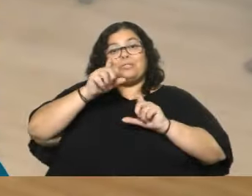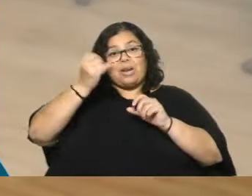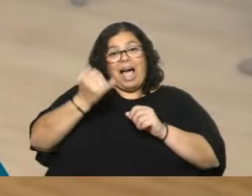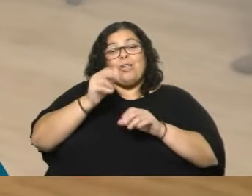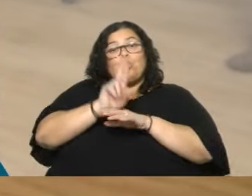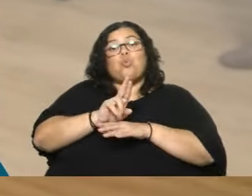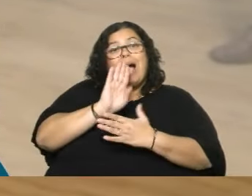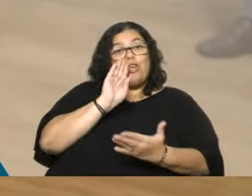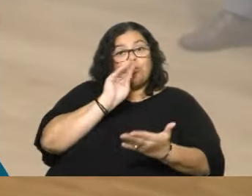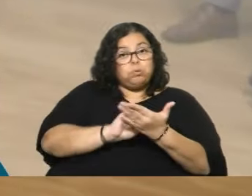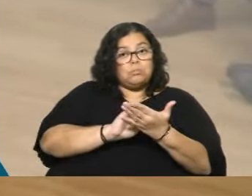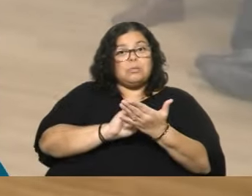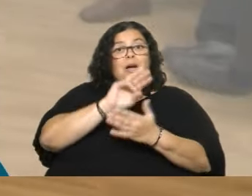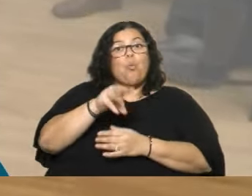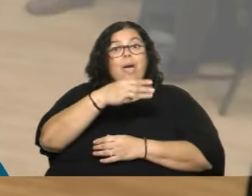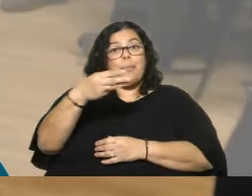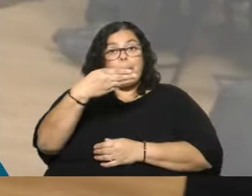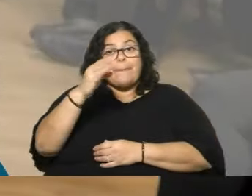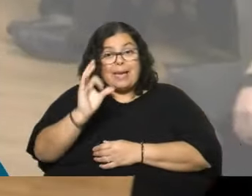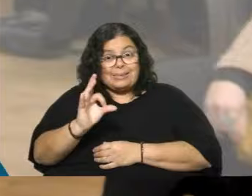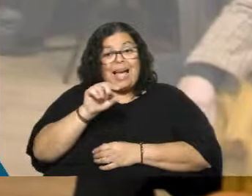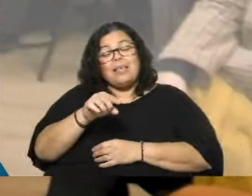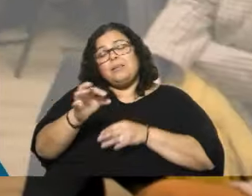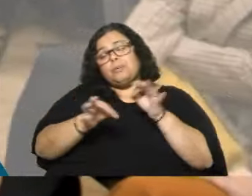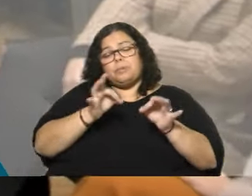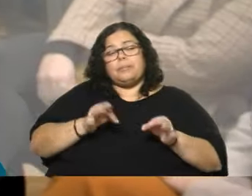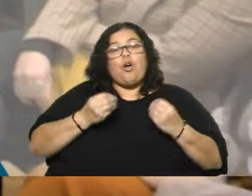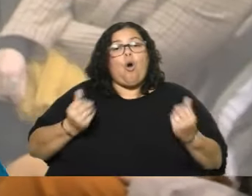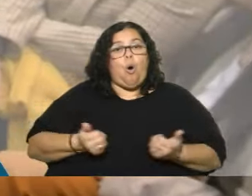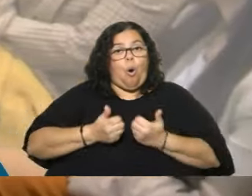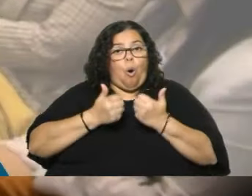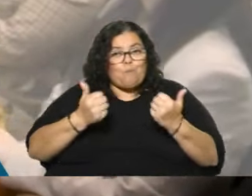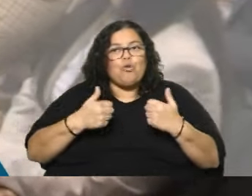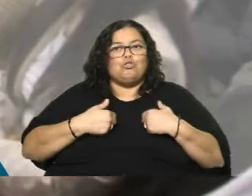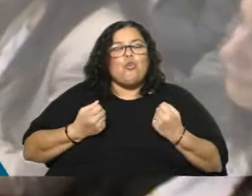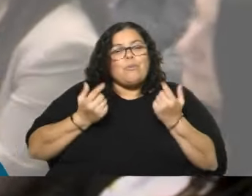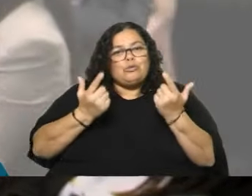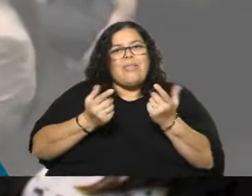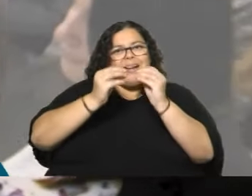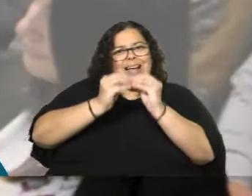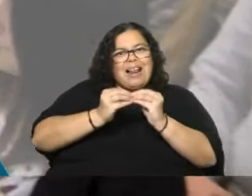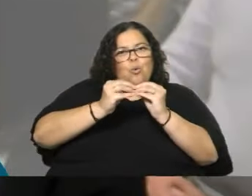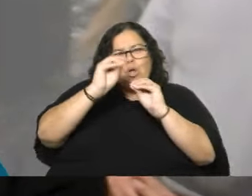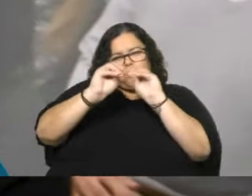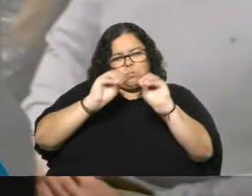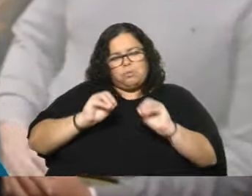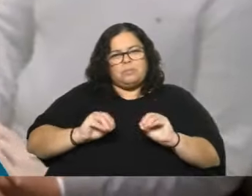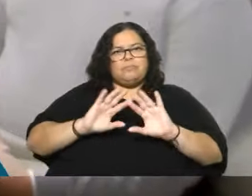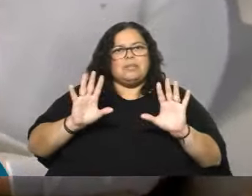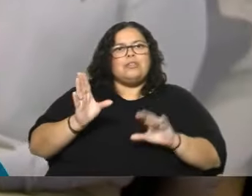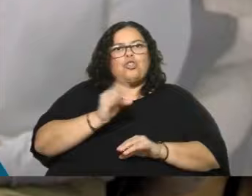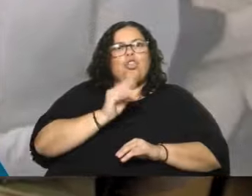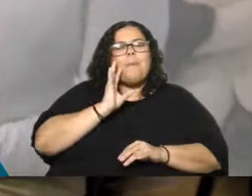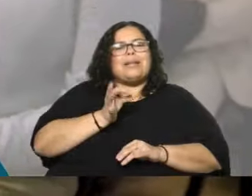al portal, ahí tienen todas las indicaciones y le vamos a dar el cálculo estimado de jubilación en función de los